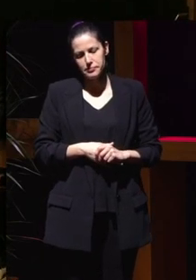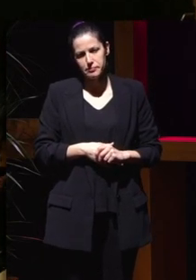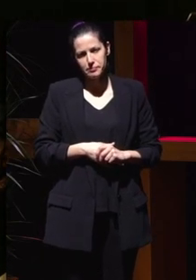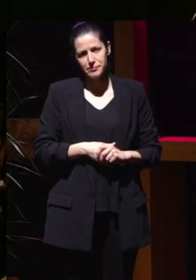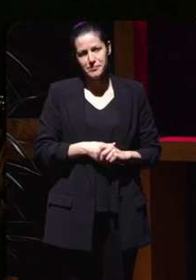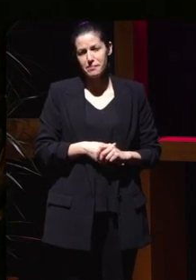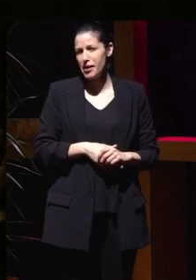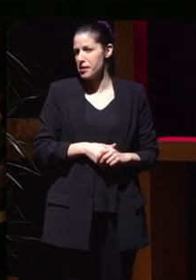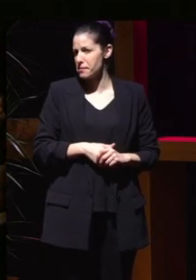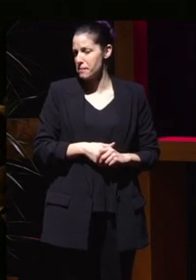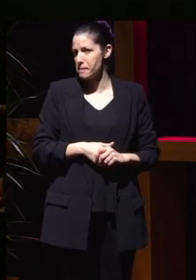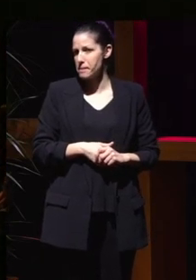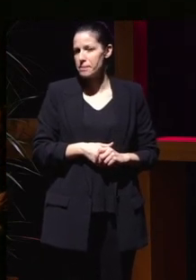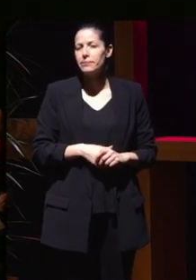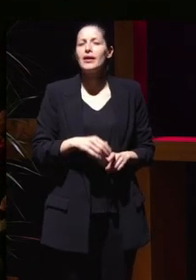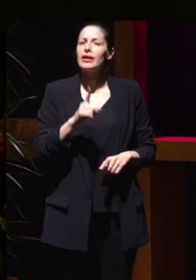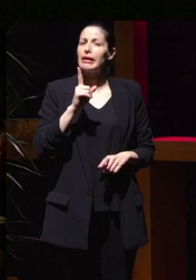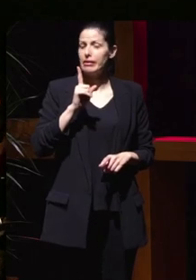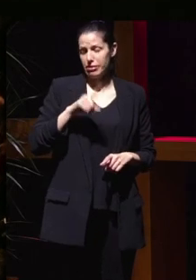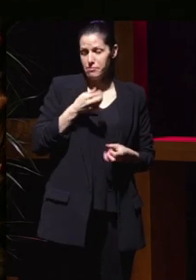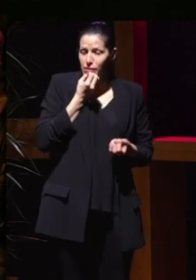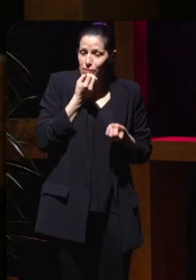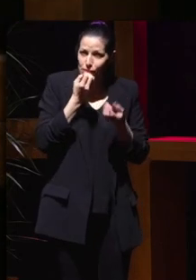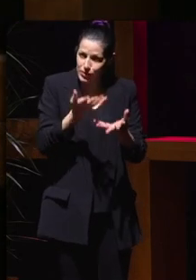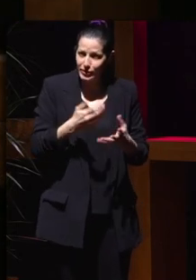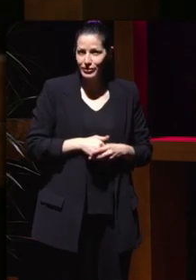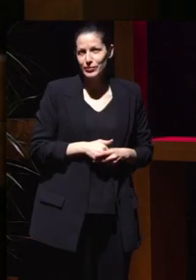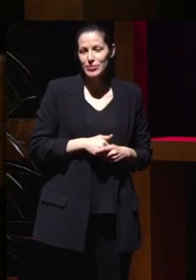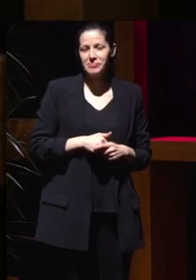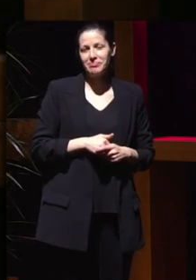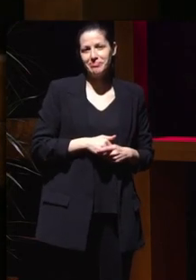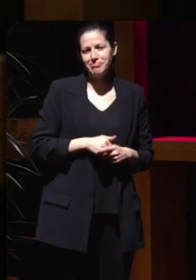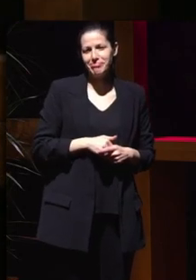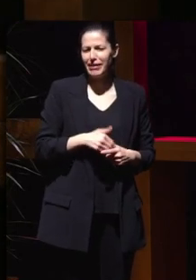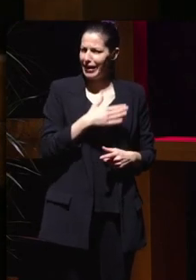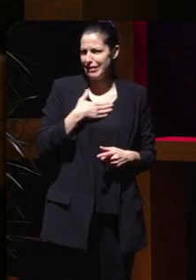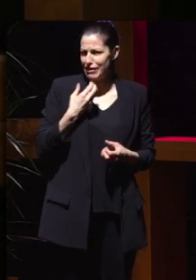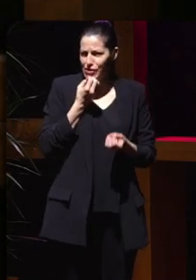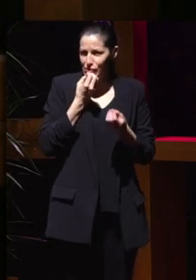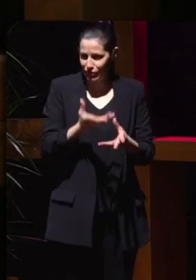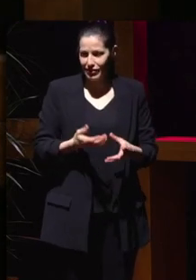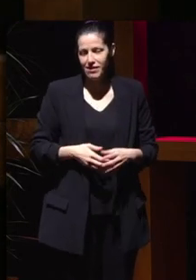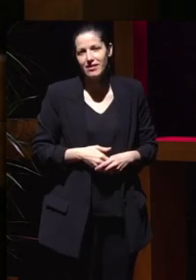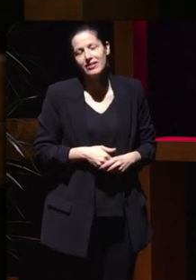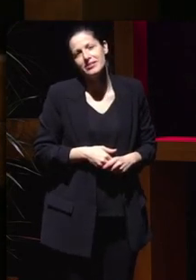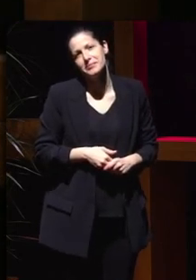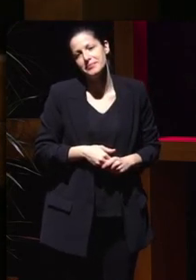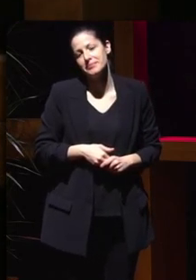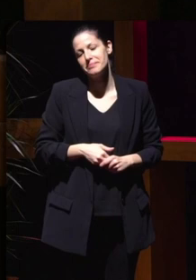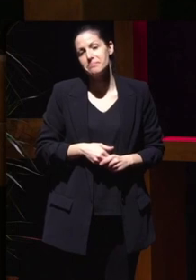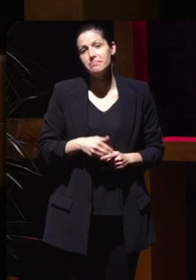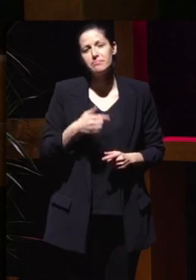Y qué más yugos contó también que esto sí que esto sí que os quiero contar euteño un